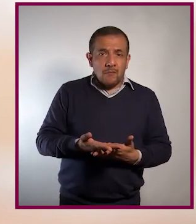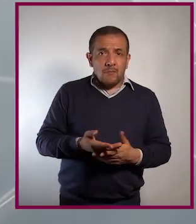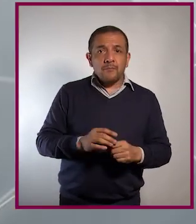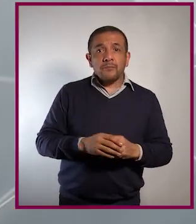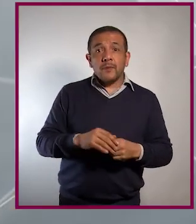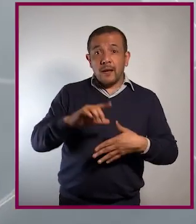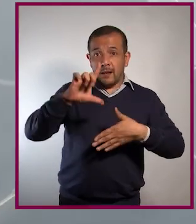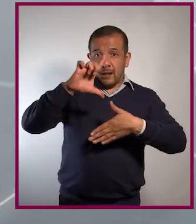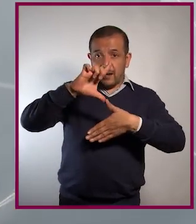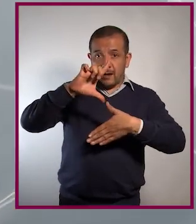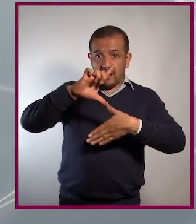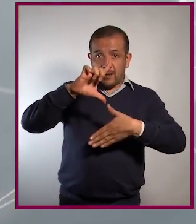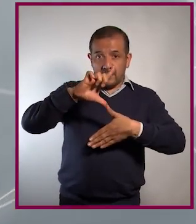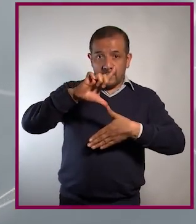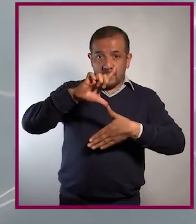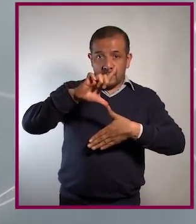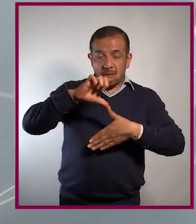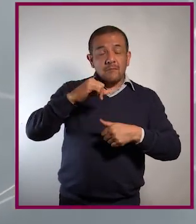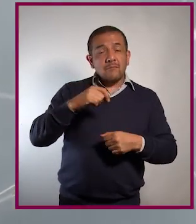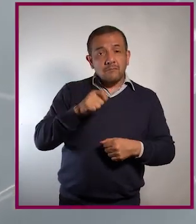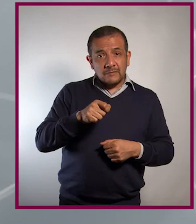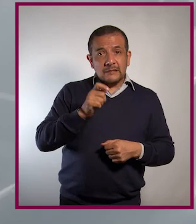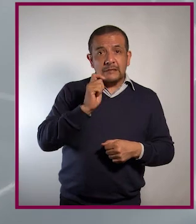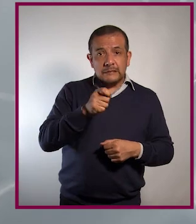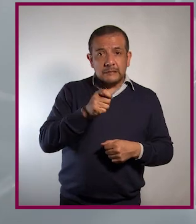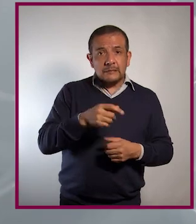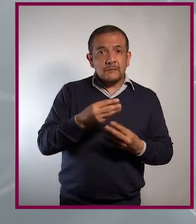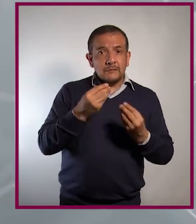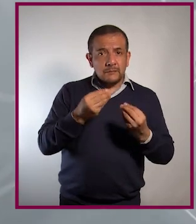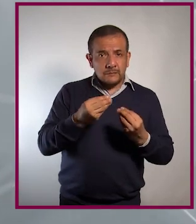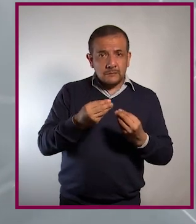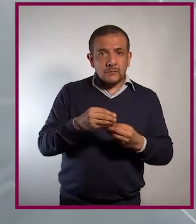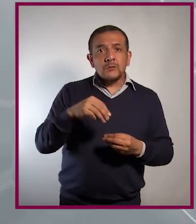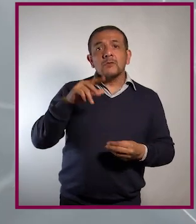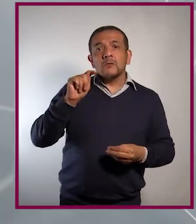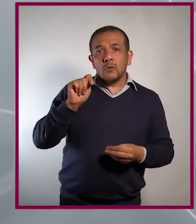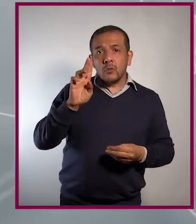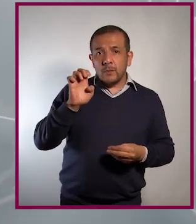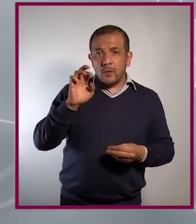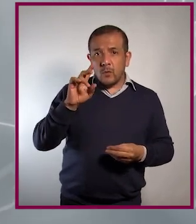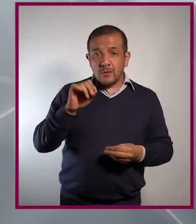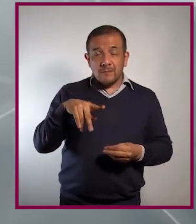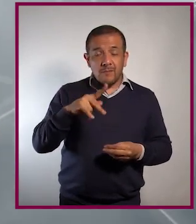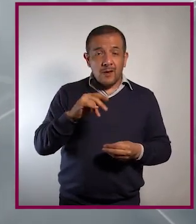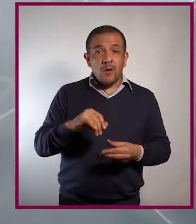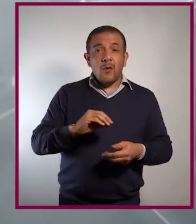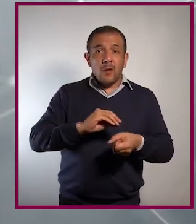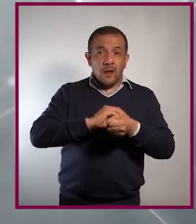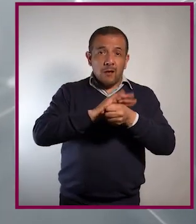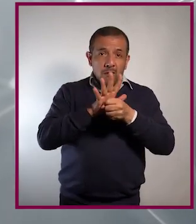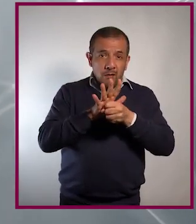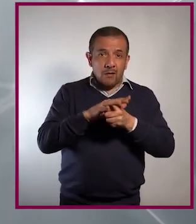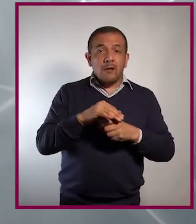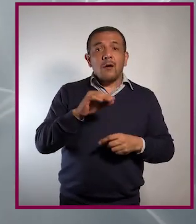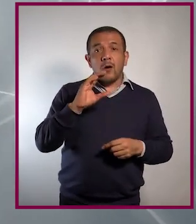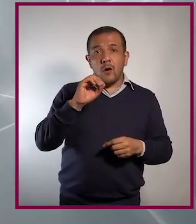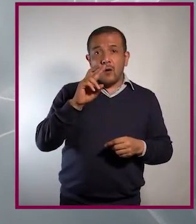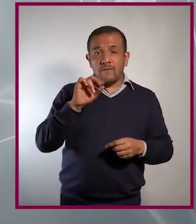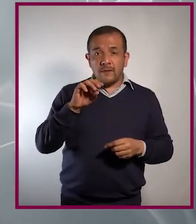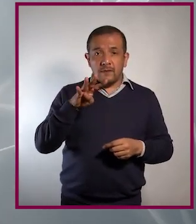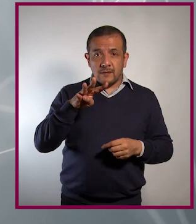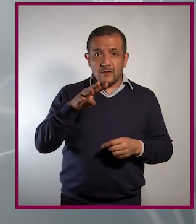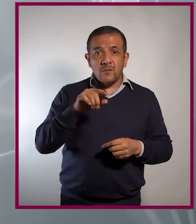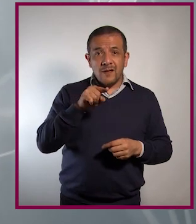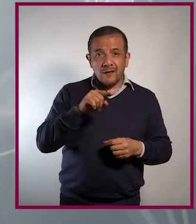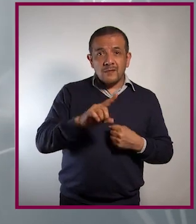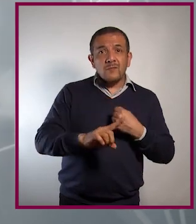tratamiento. Latinoamérica es una región con una cantidad moderada de tuberculosis. Sin embargo, la pandemia de COVID-19 ha